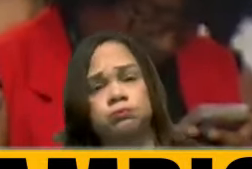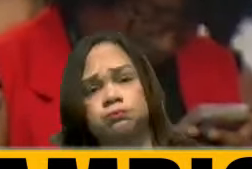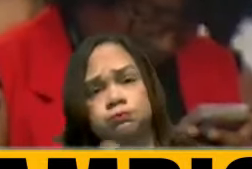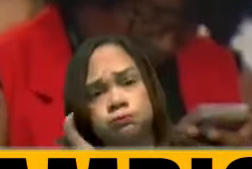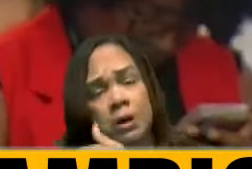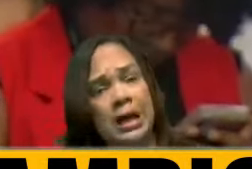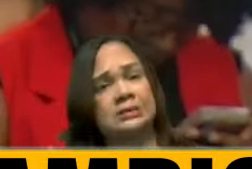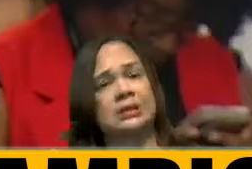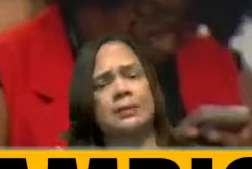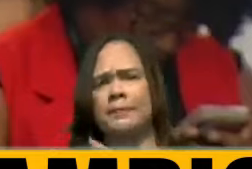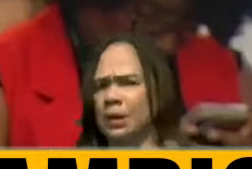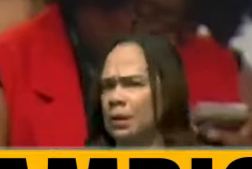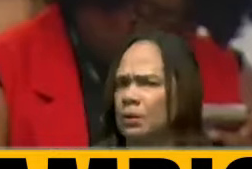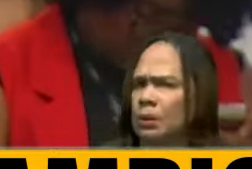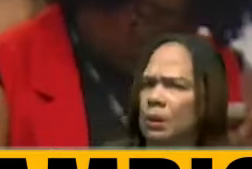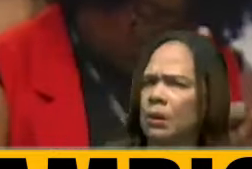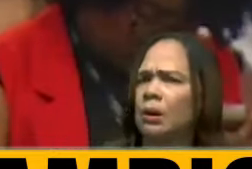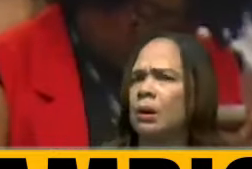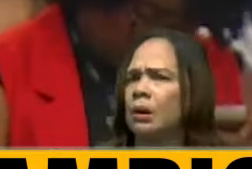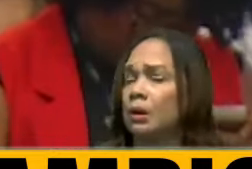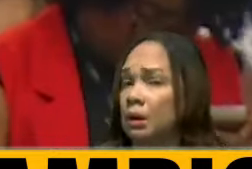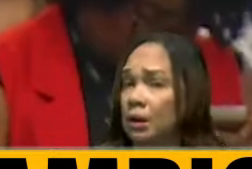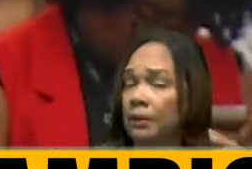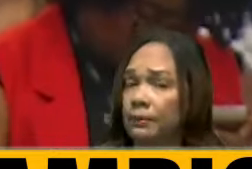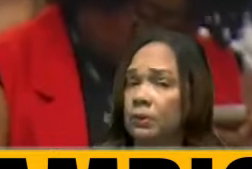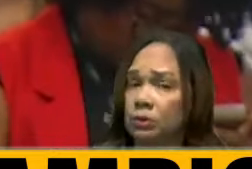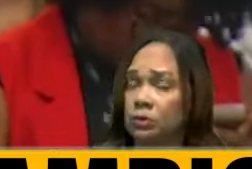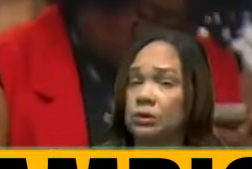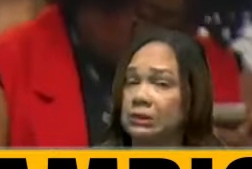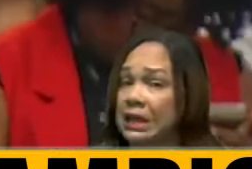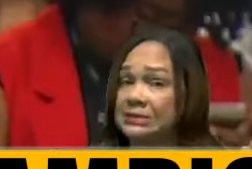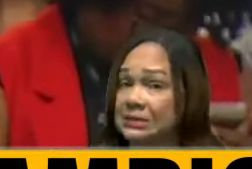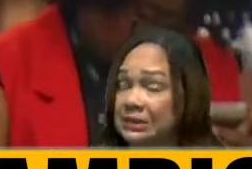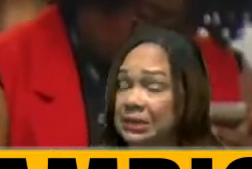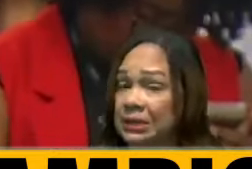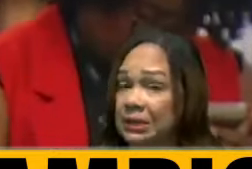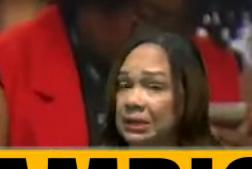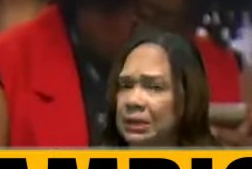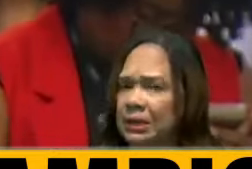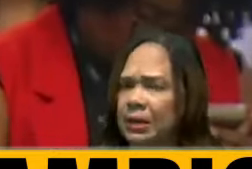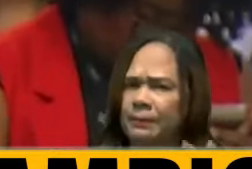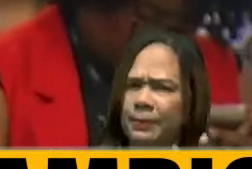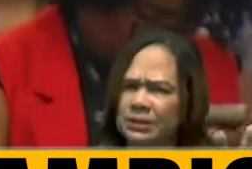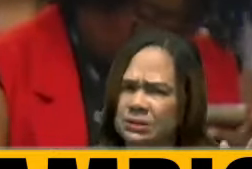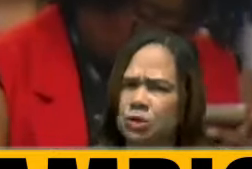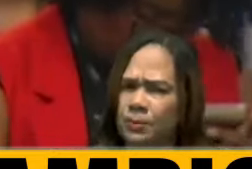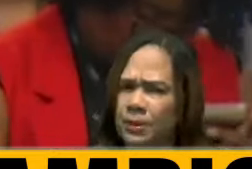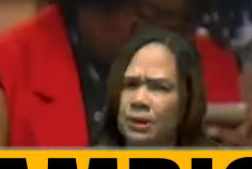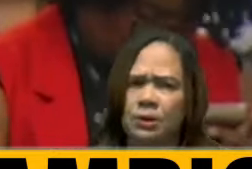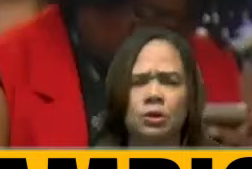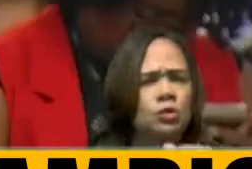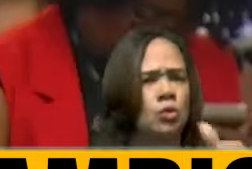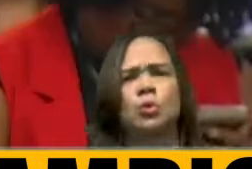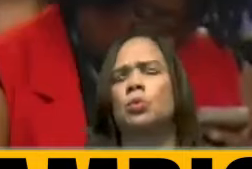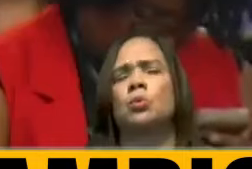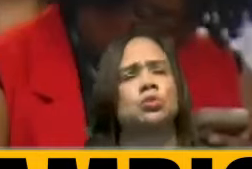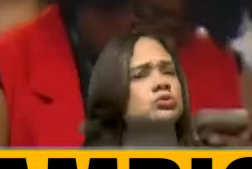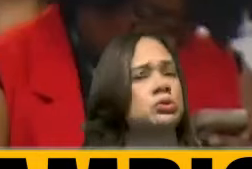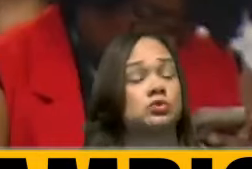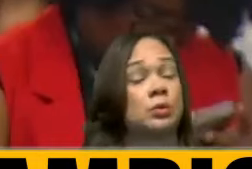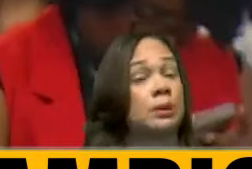pero los números que precisamente ha dado el ministro de hacienda con 25,000 no se resuelve el